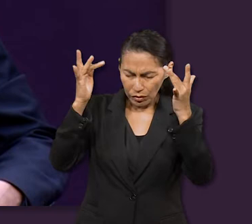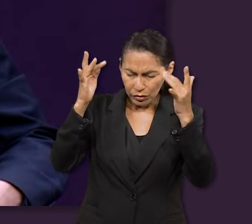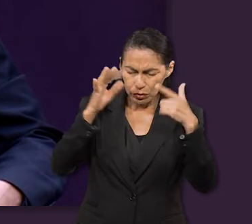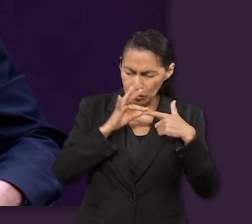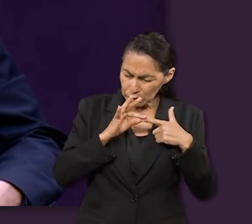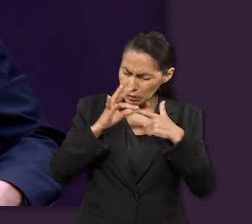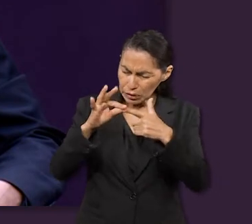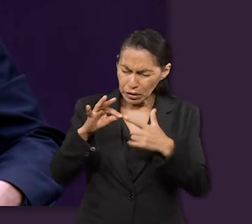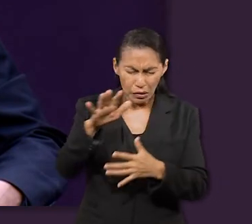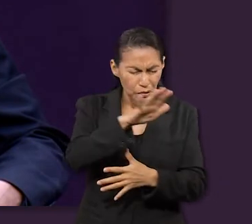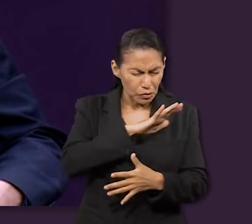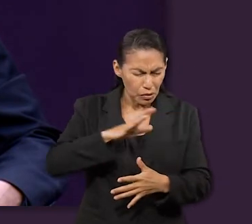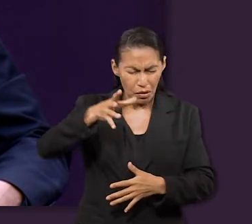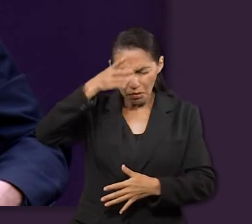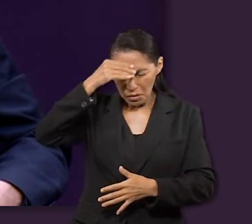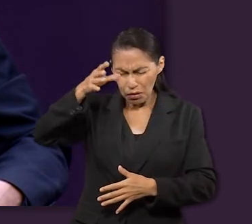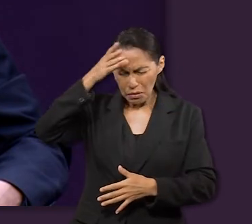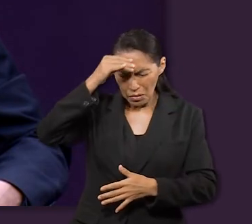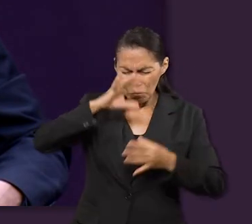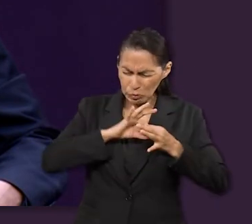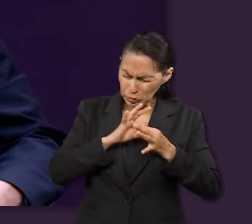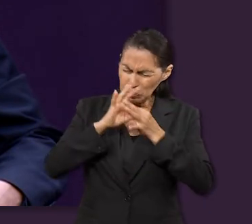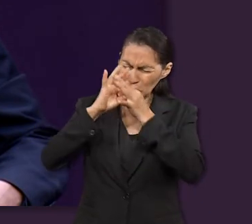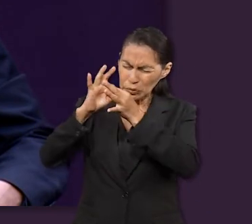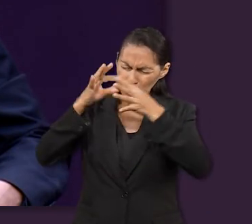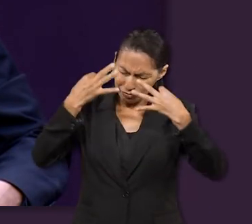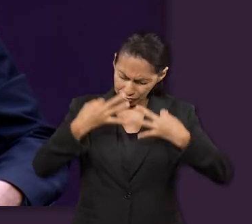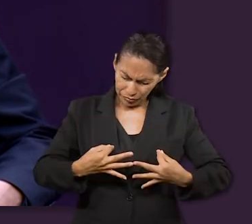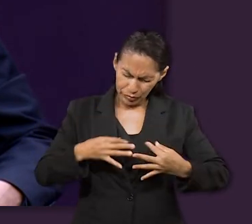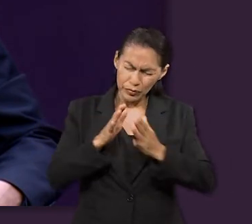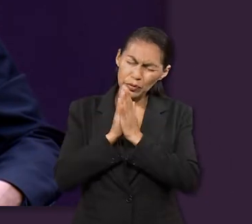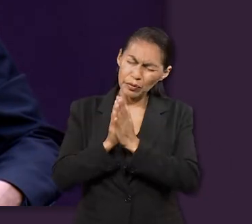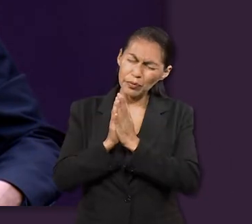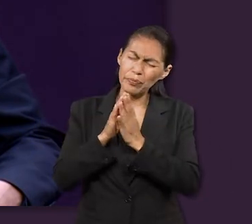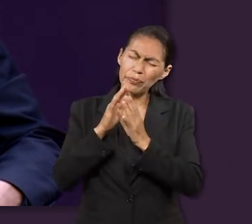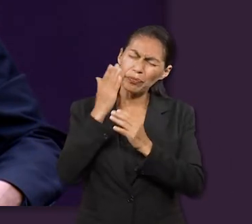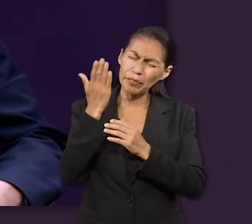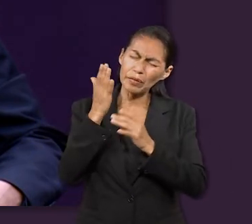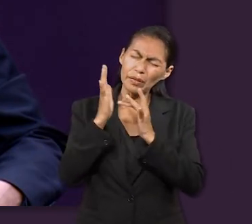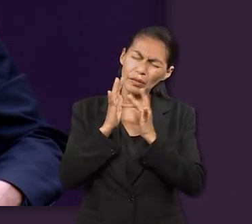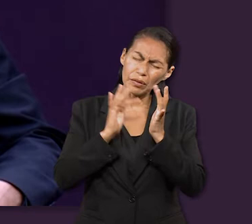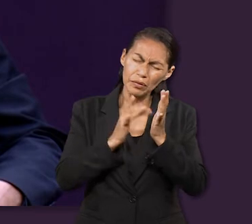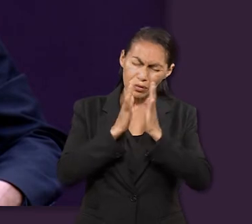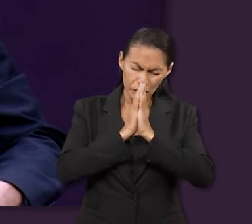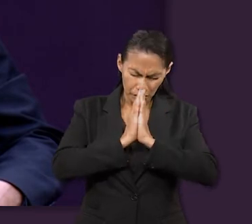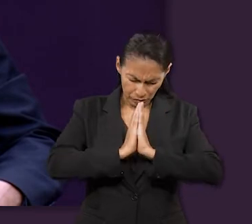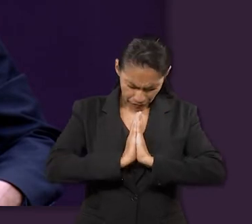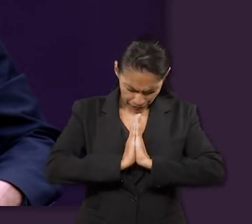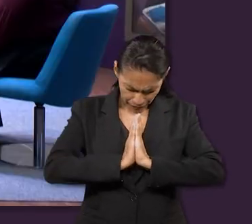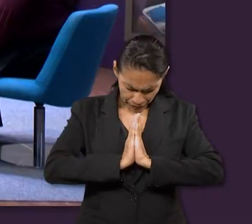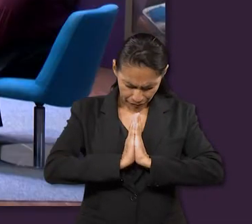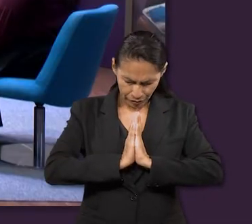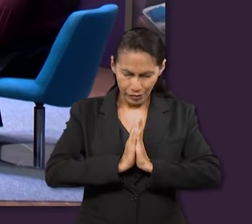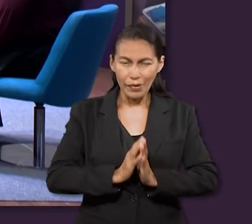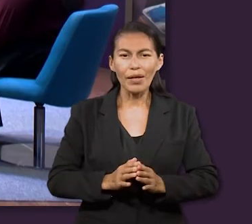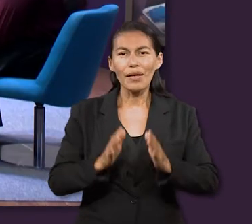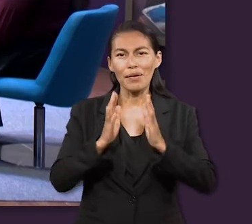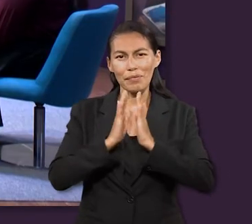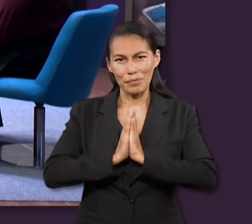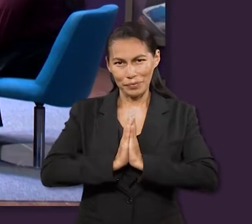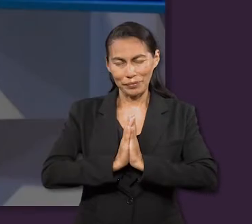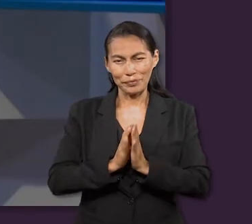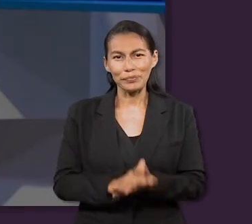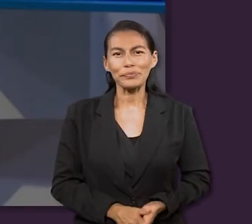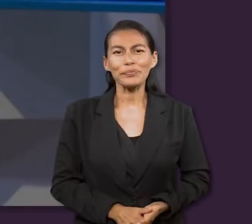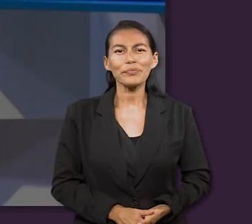podamos, Señor, aprender para mejorar en nuestra vida cristiana. Lo pedimos en el nombre de Jesús. Amén. Amén.